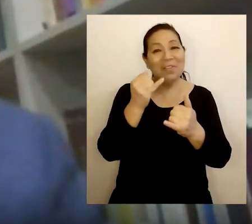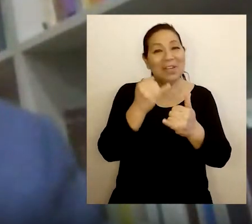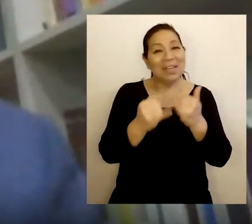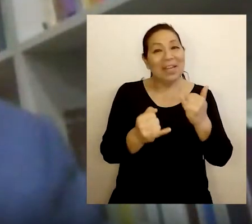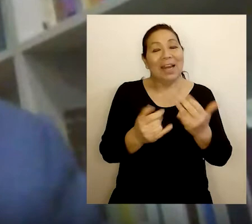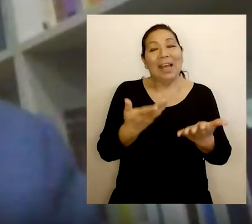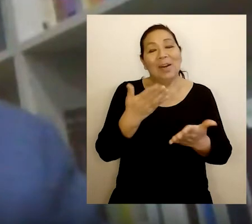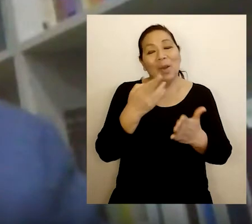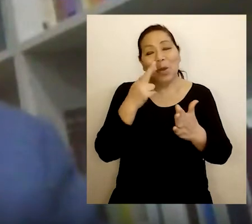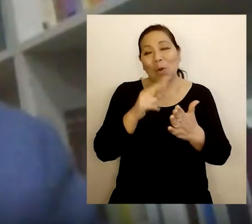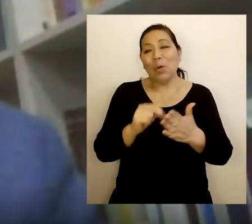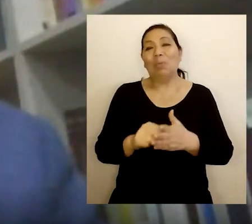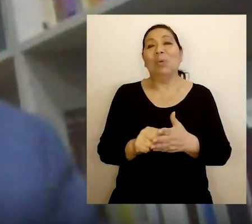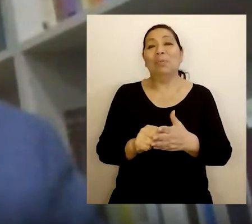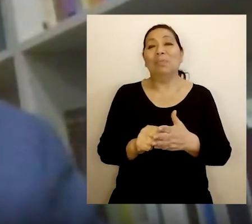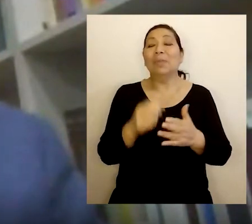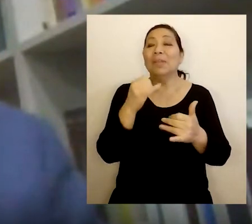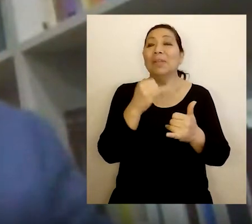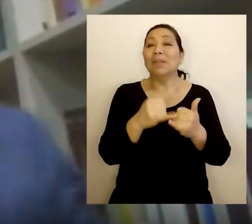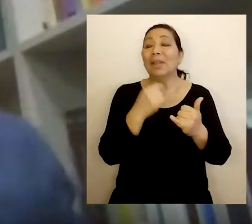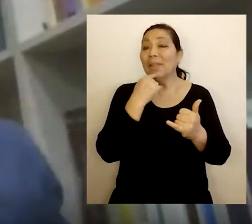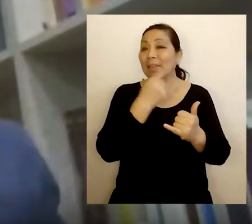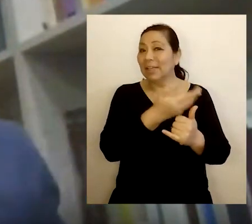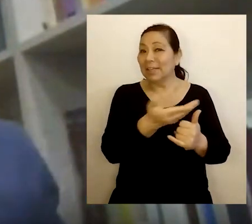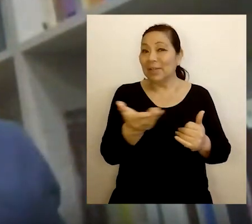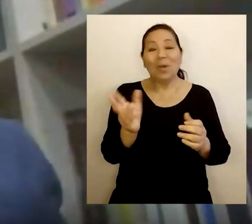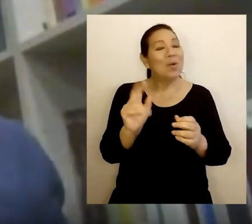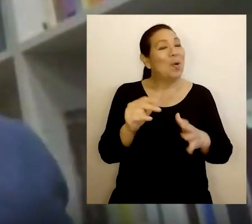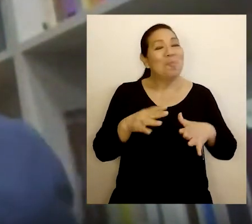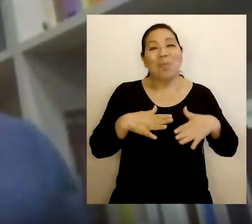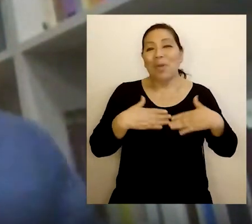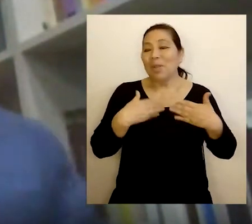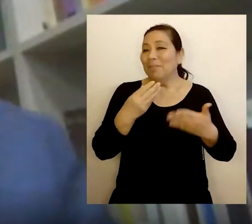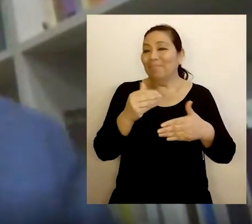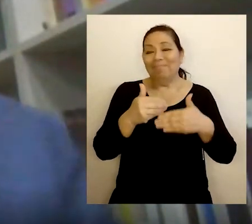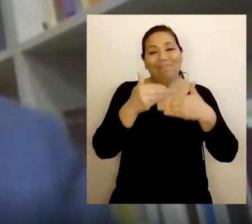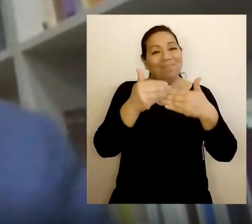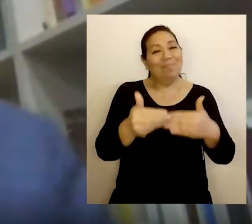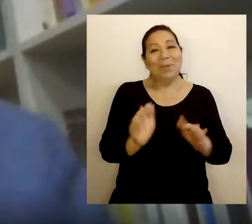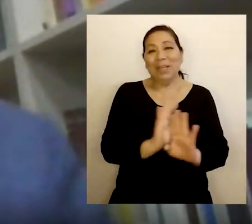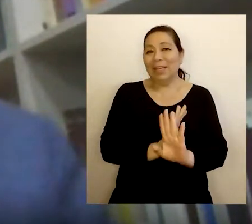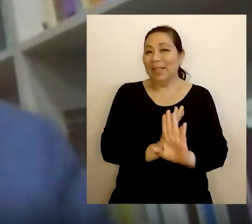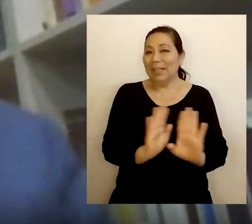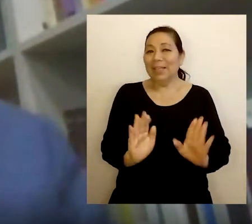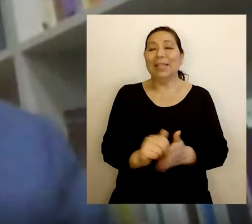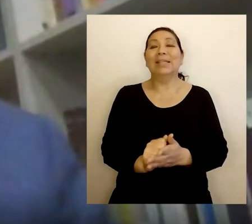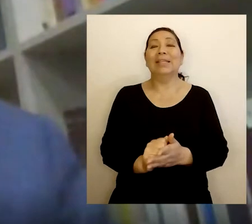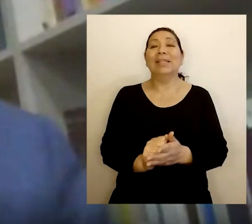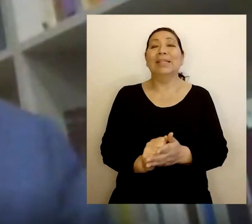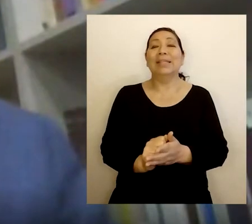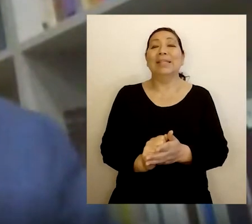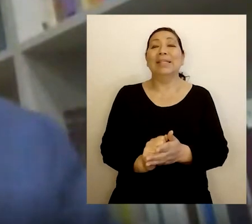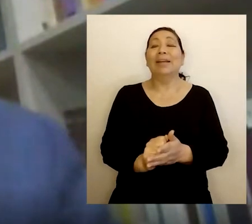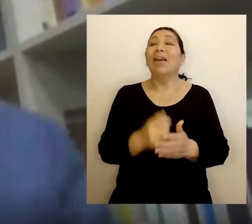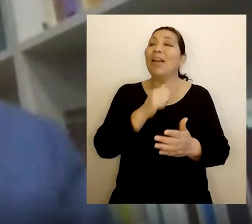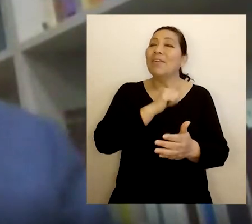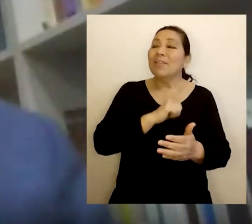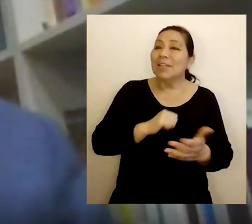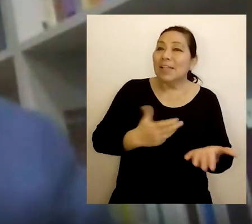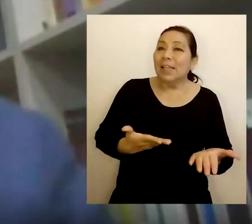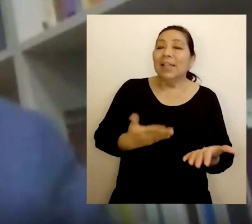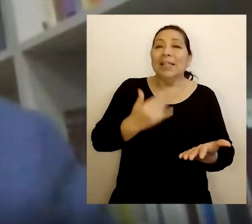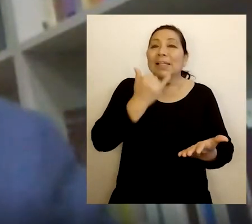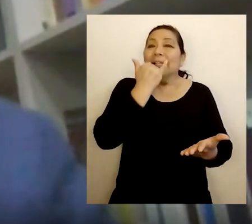y naturaleza del habeas corpus. Y finalmente, señores magistrados, no podemos dar pie a que las negligencias,